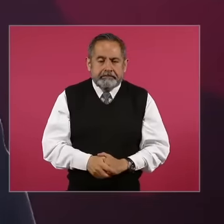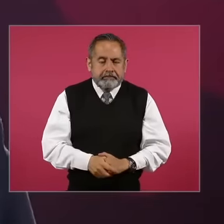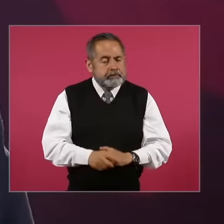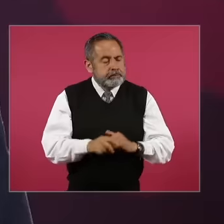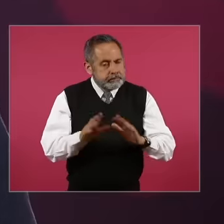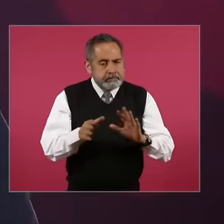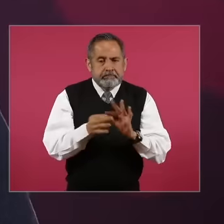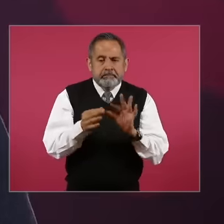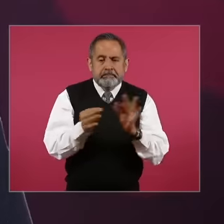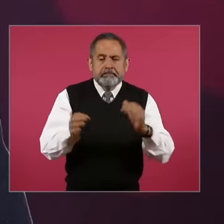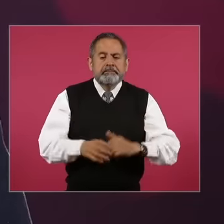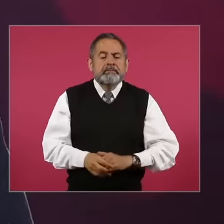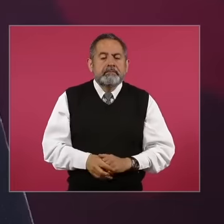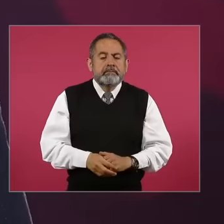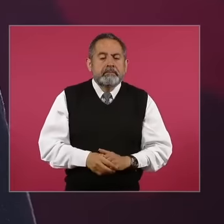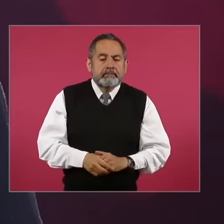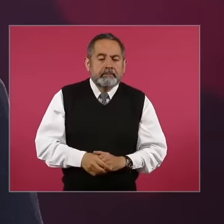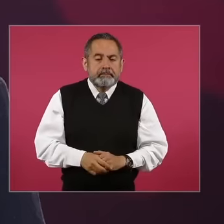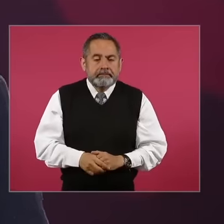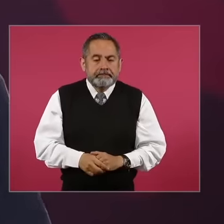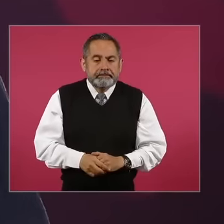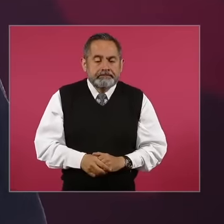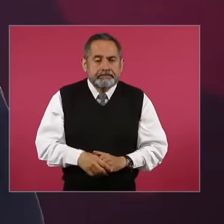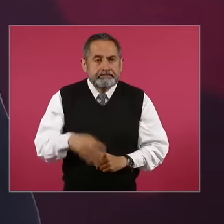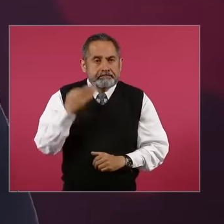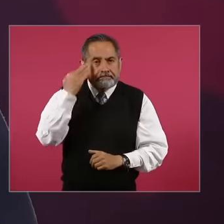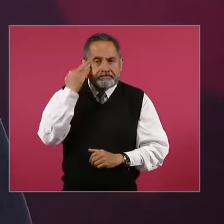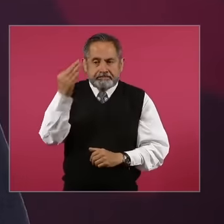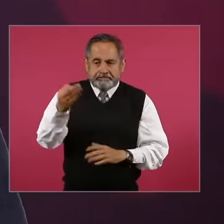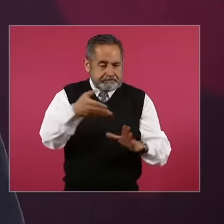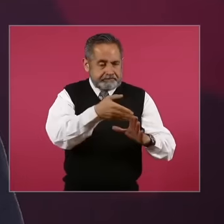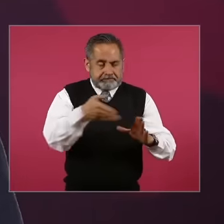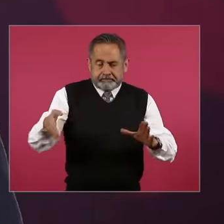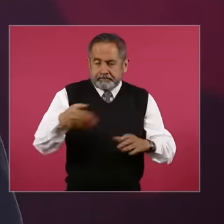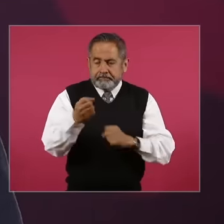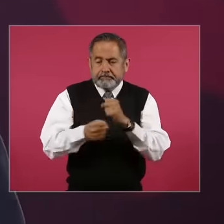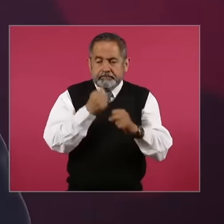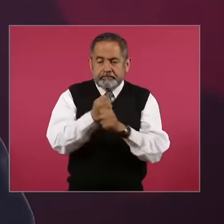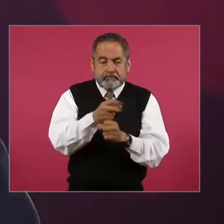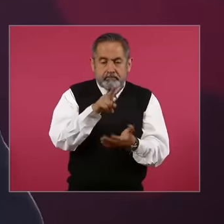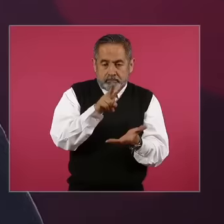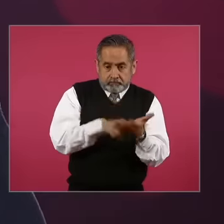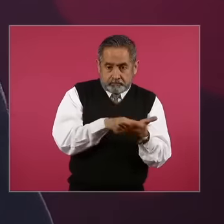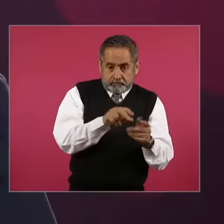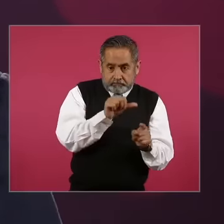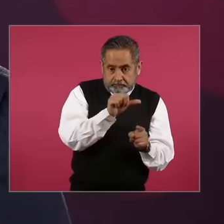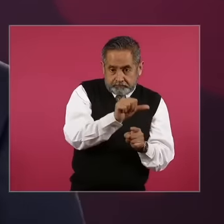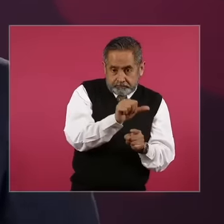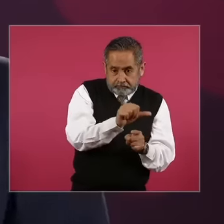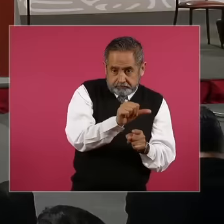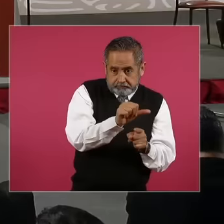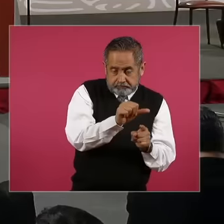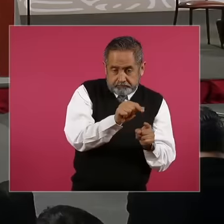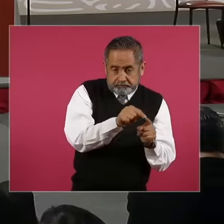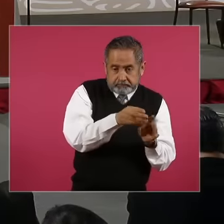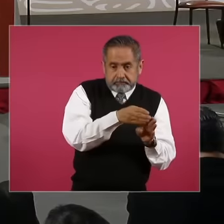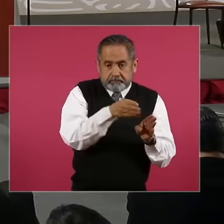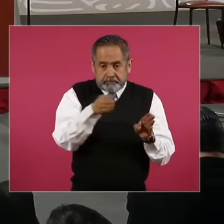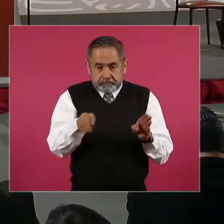Ahora bien, durante el periodo de 2016